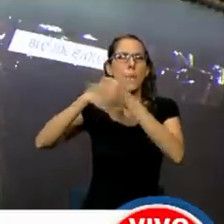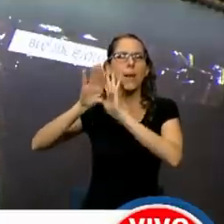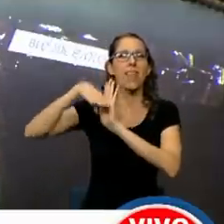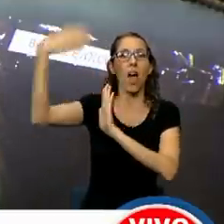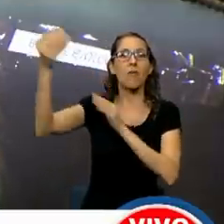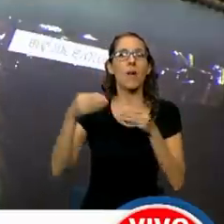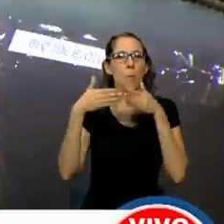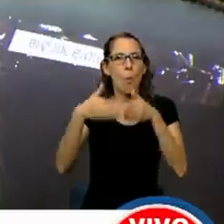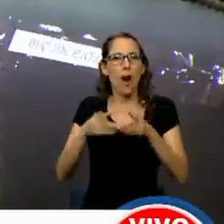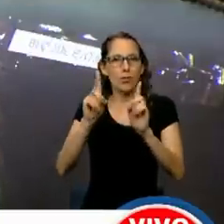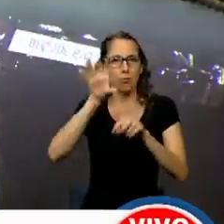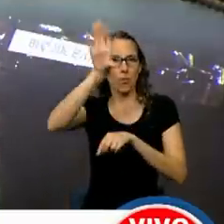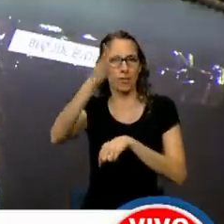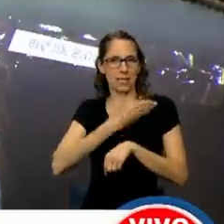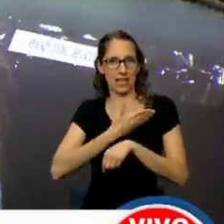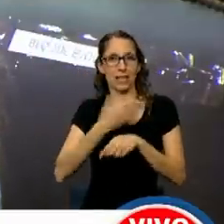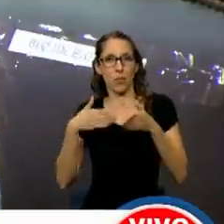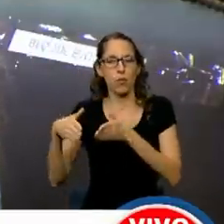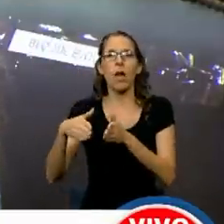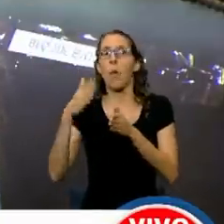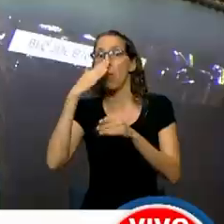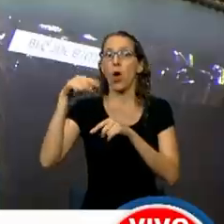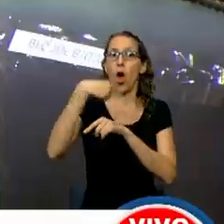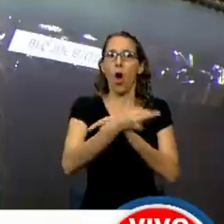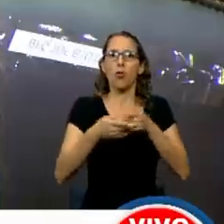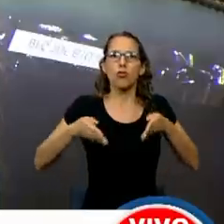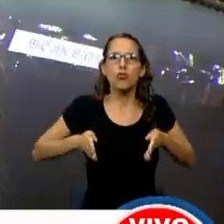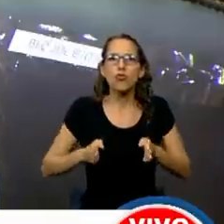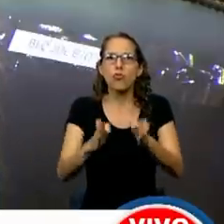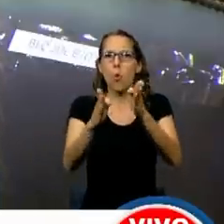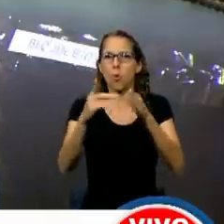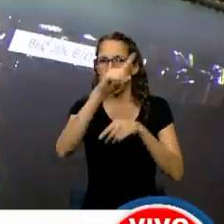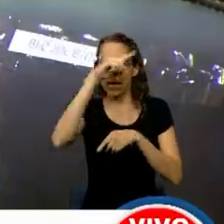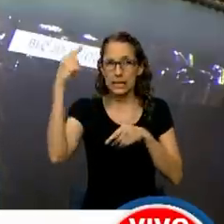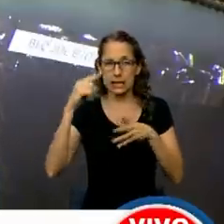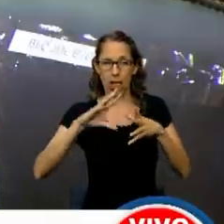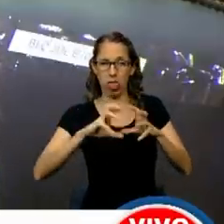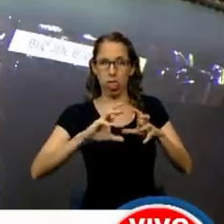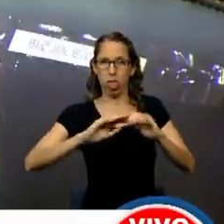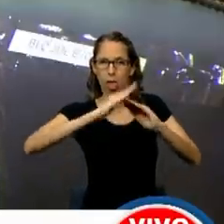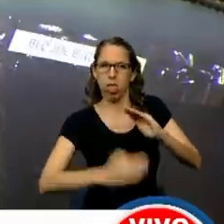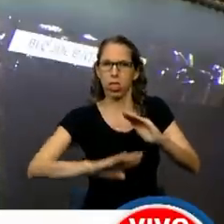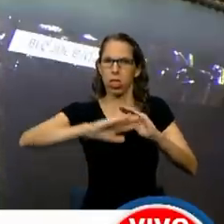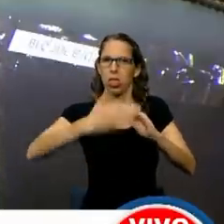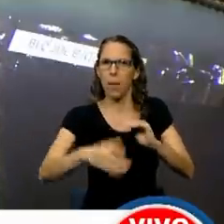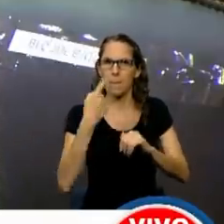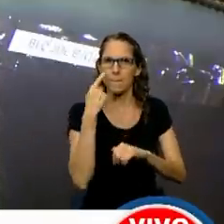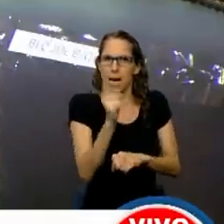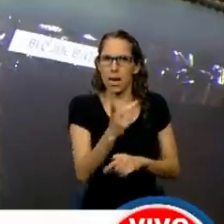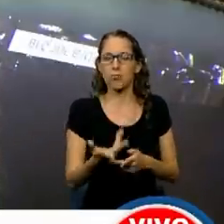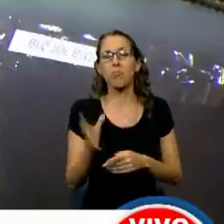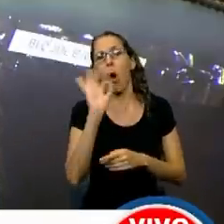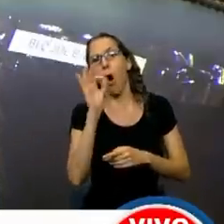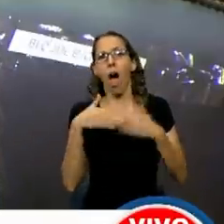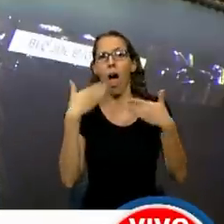fe pero que transitan por las rutas nacionales que están destruidas y que son inseguras o podemos hablar del impuesto a las